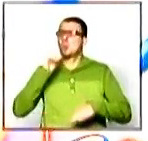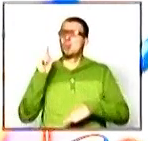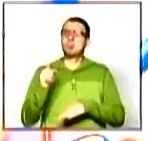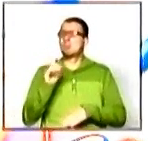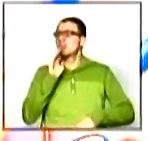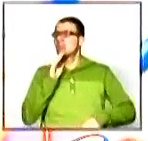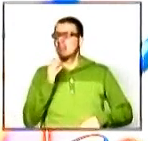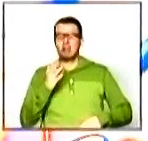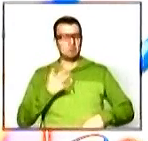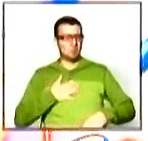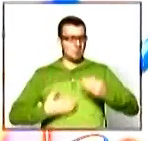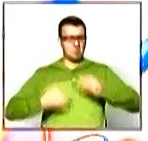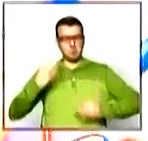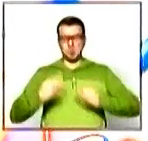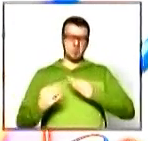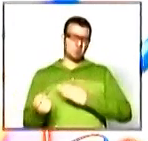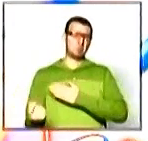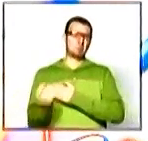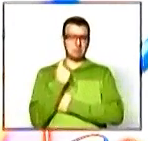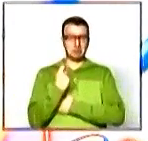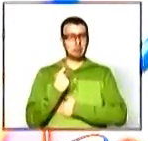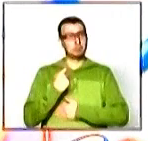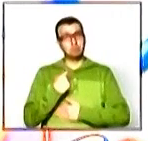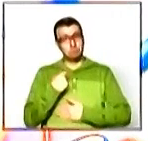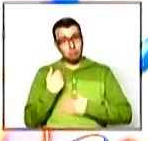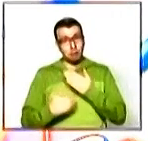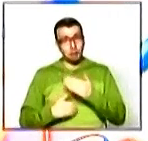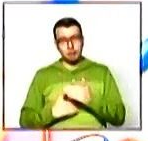por qué, y nos vamos llenando de